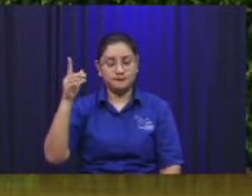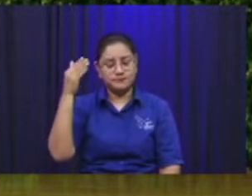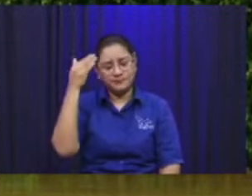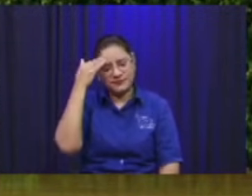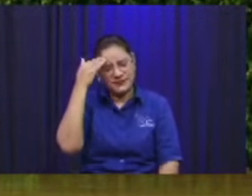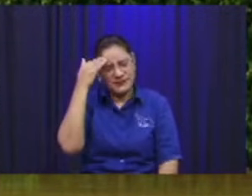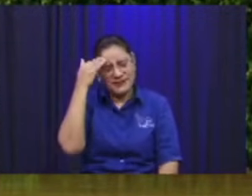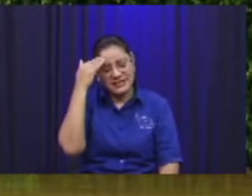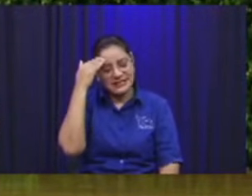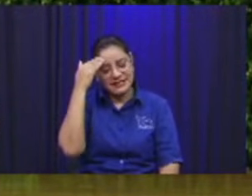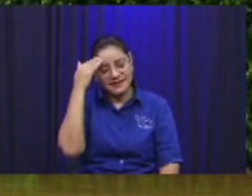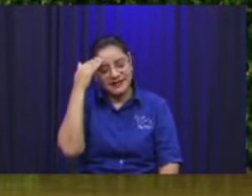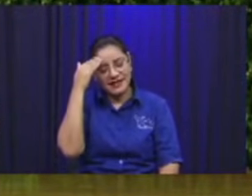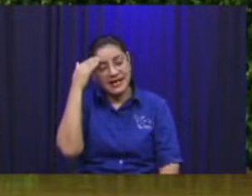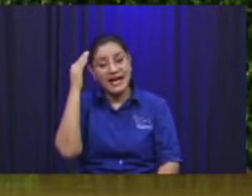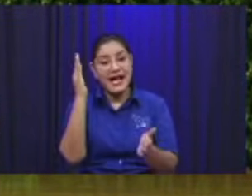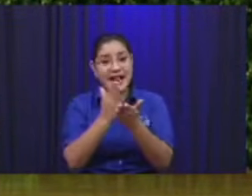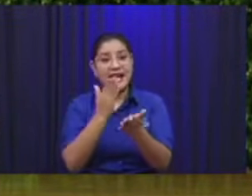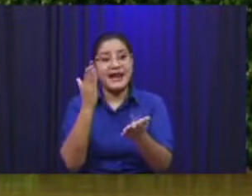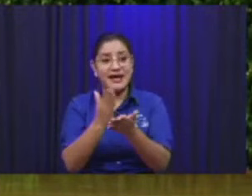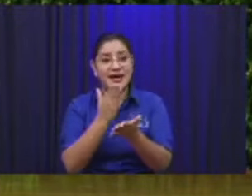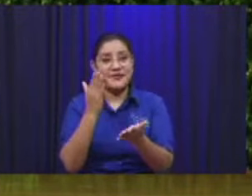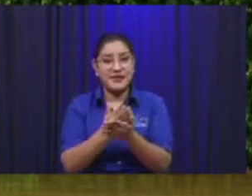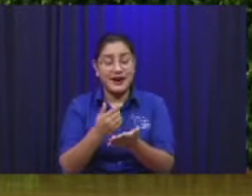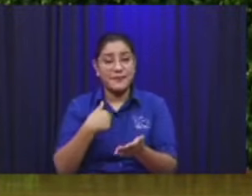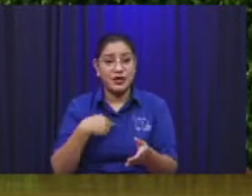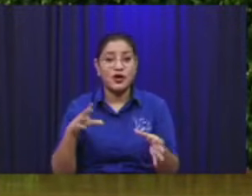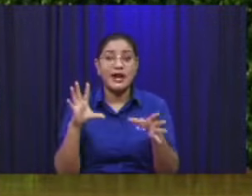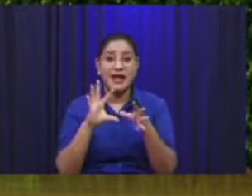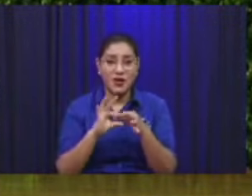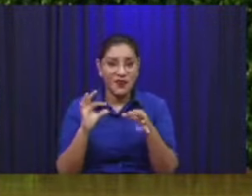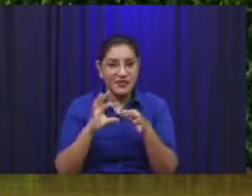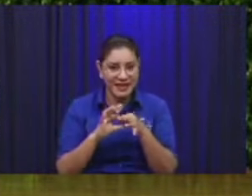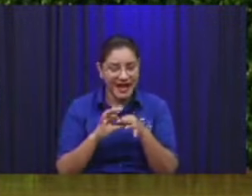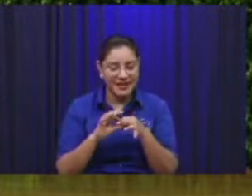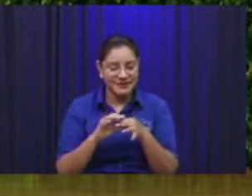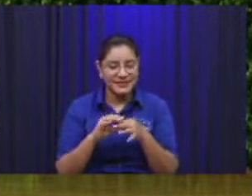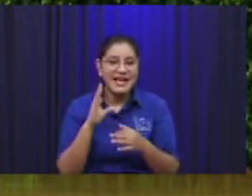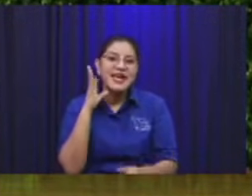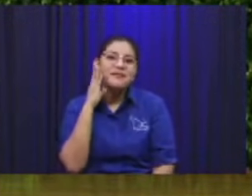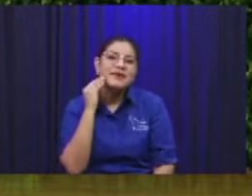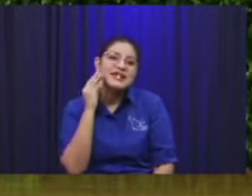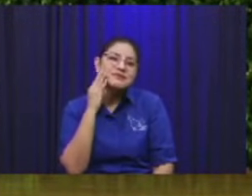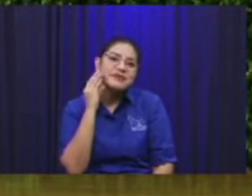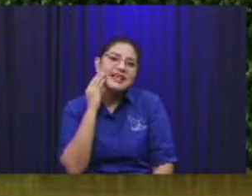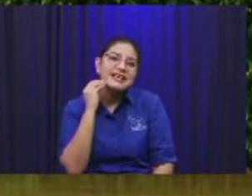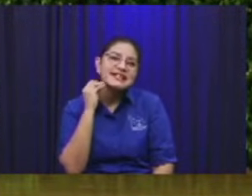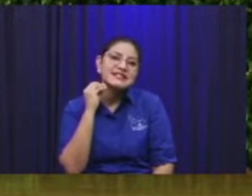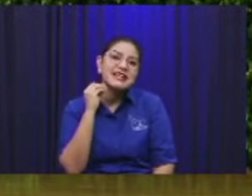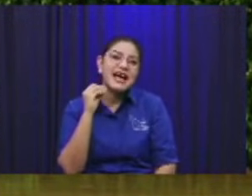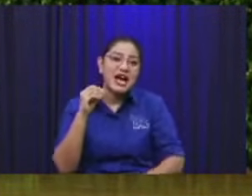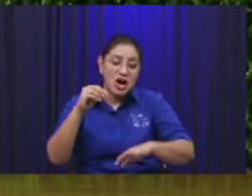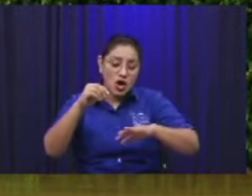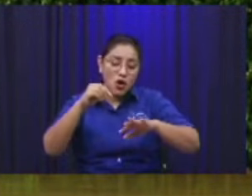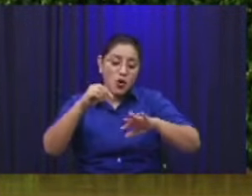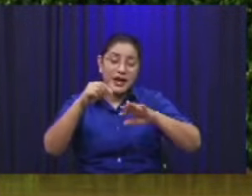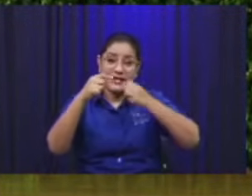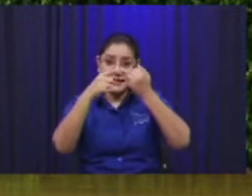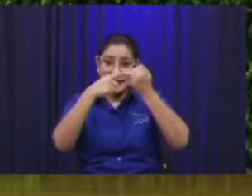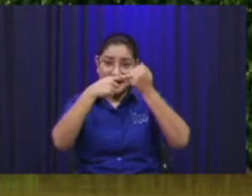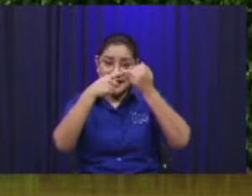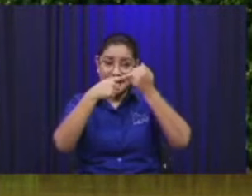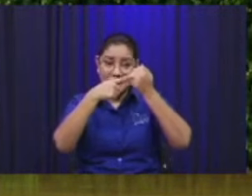era esto claro que en la biblia se puede ver pero le he contado a usted mi experiencia por el año apostólico que